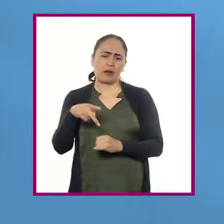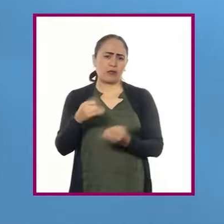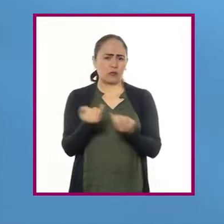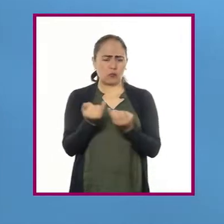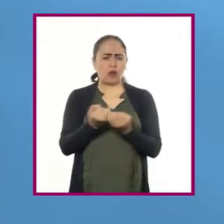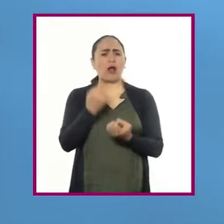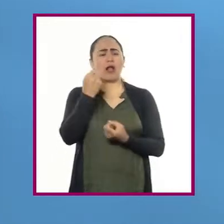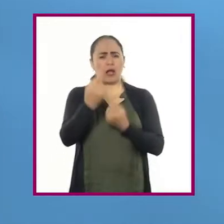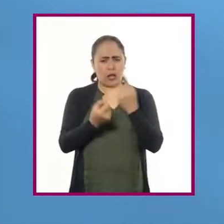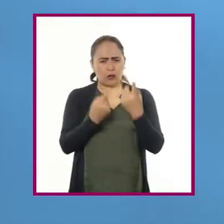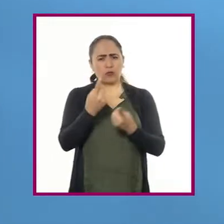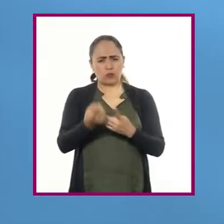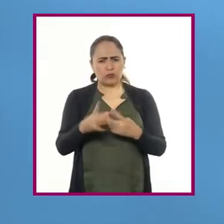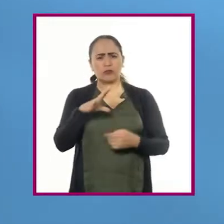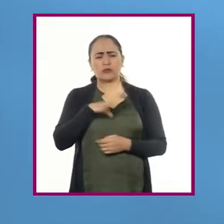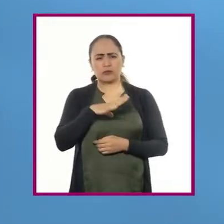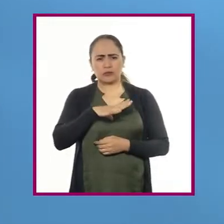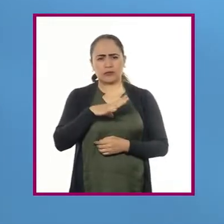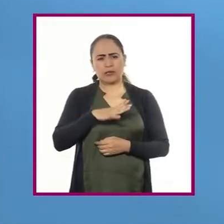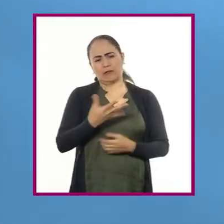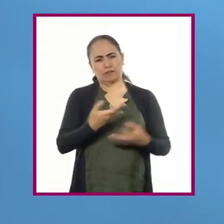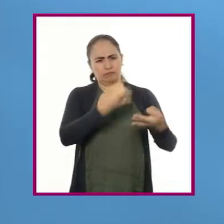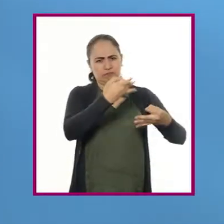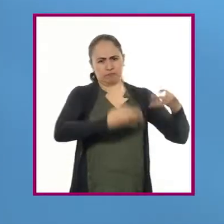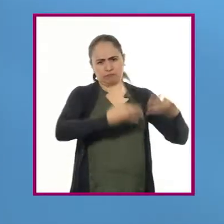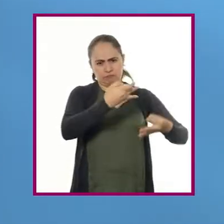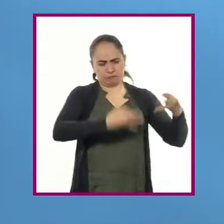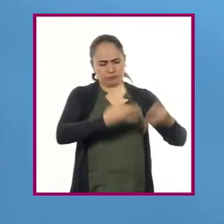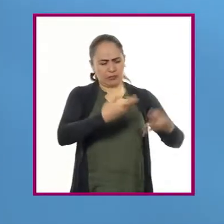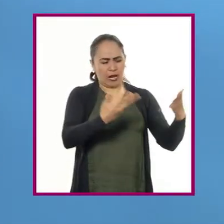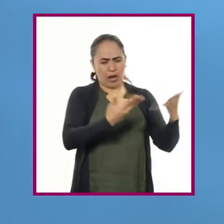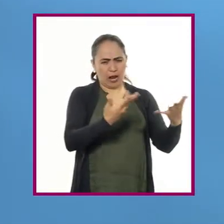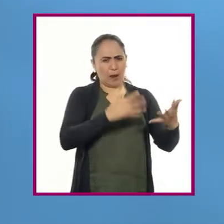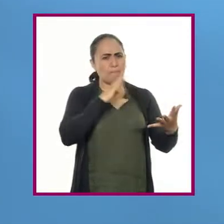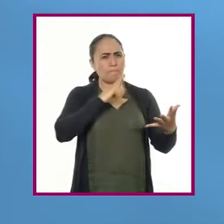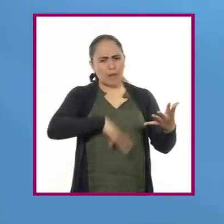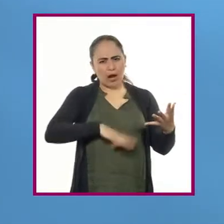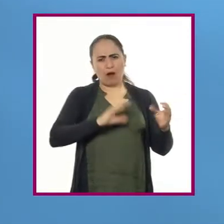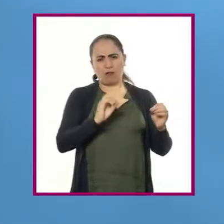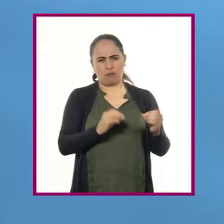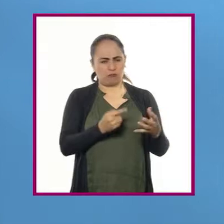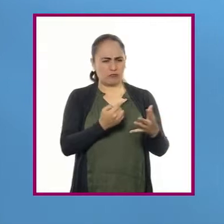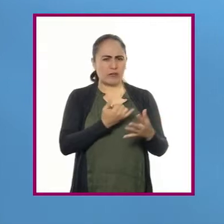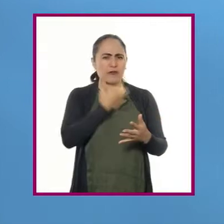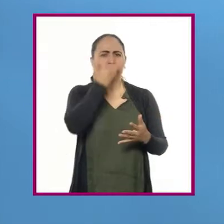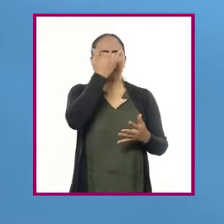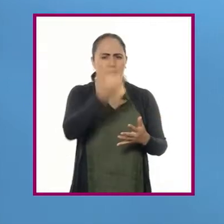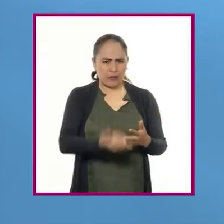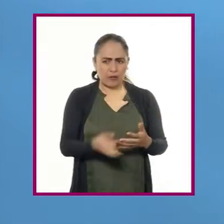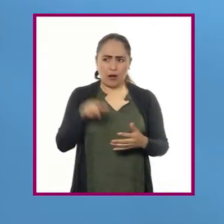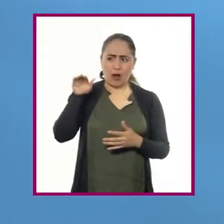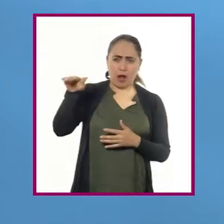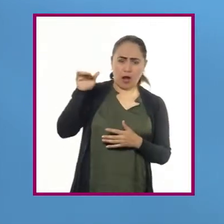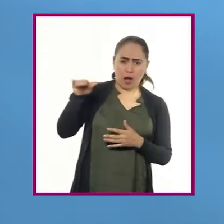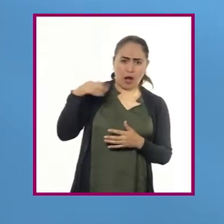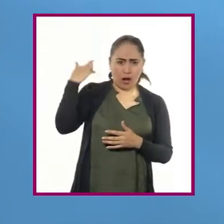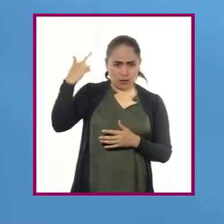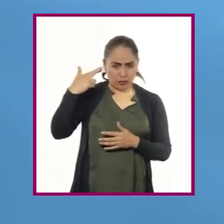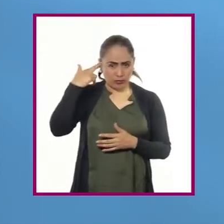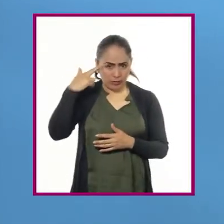con fueros particulares donde se juzgaban ciertos delitos o faltas sin que se involucrara el gobierno